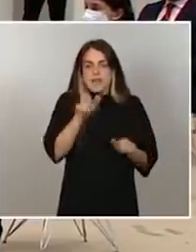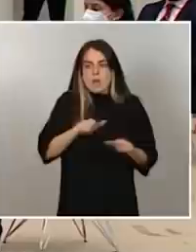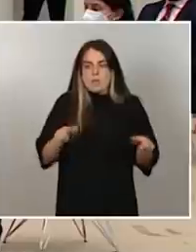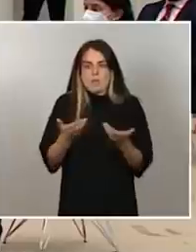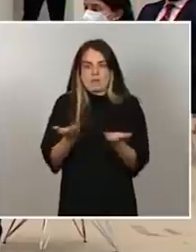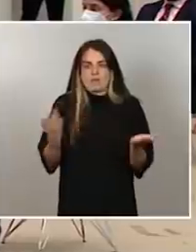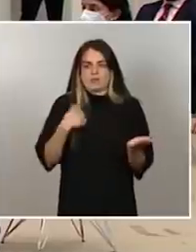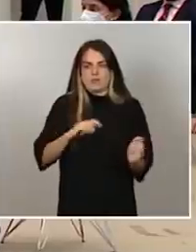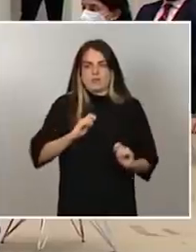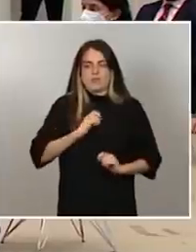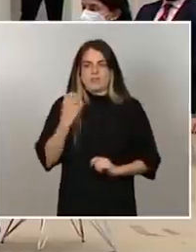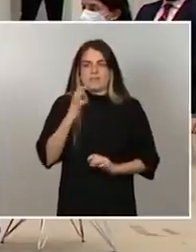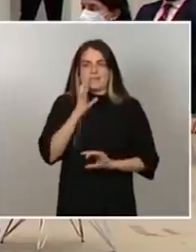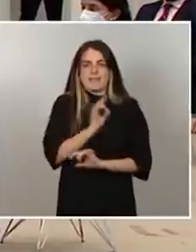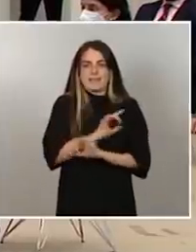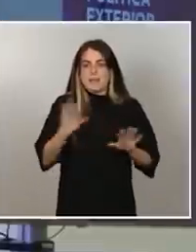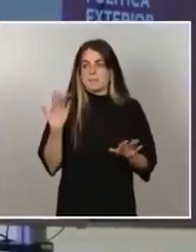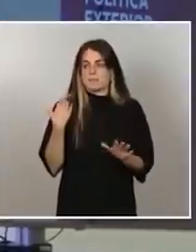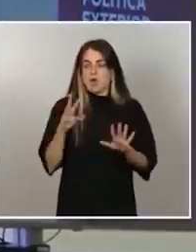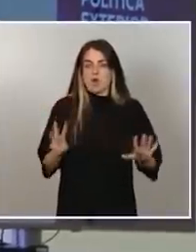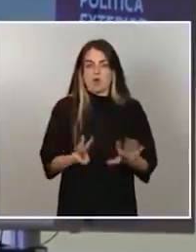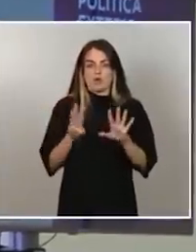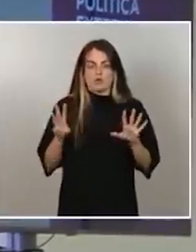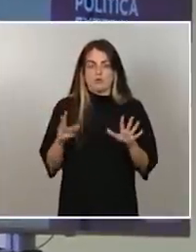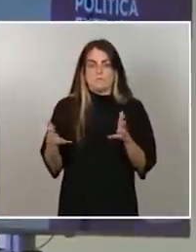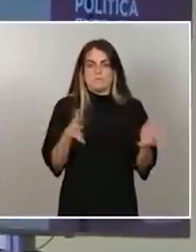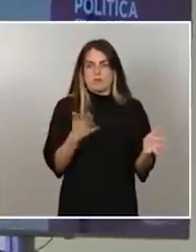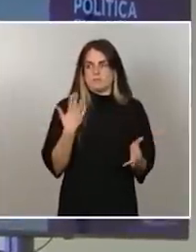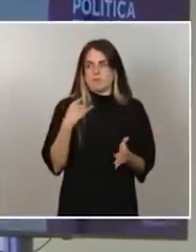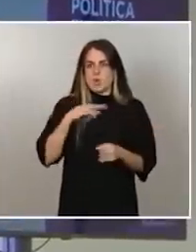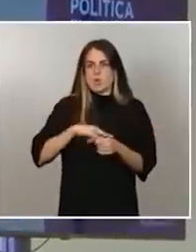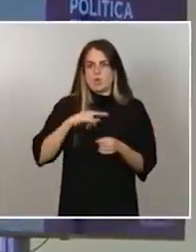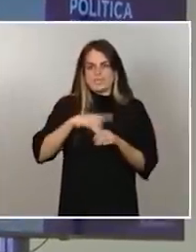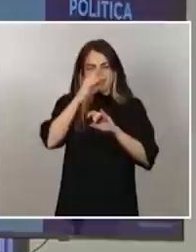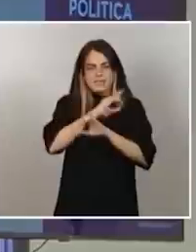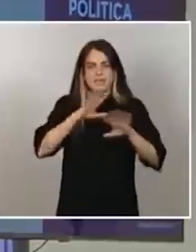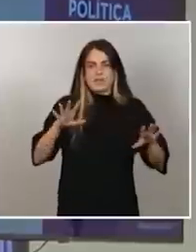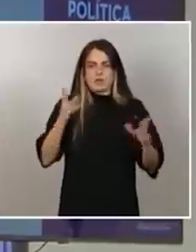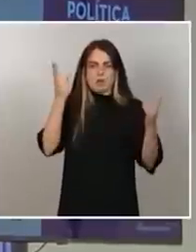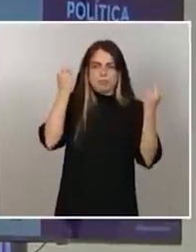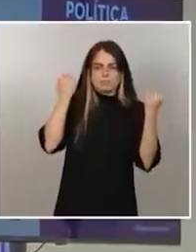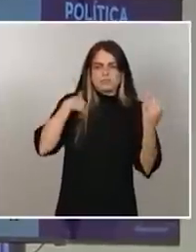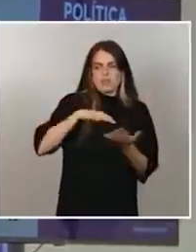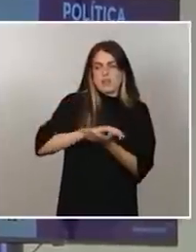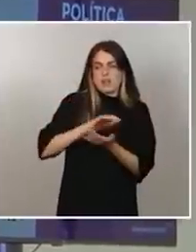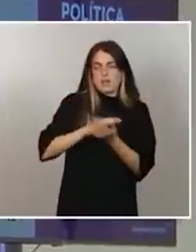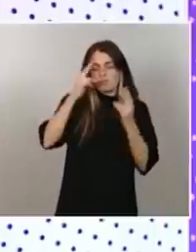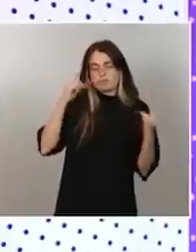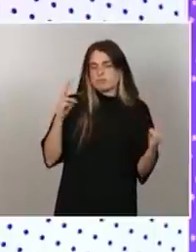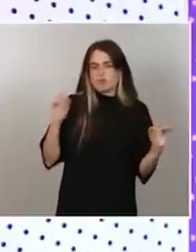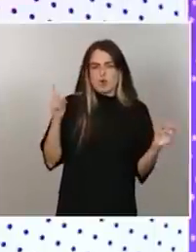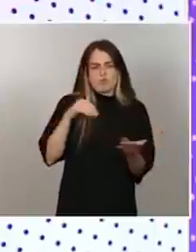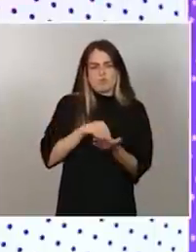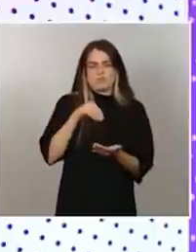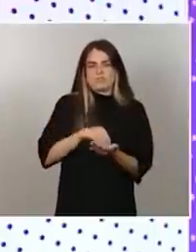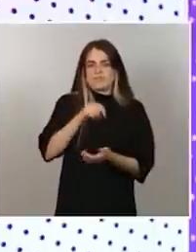cuando venga la realidad, la cruda realidad, que es que para tener ese dinero va a haber que ajustarse mucho el cinturón, porque estos